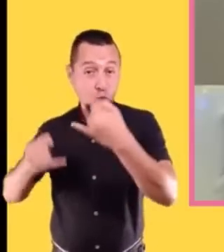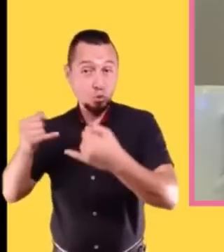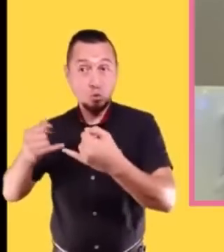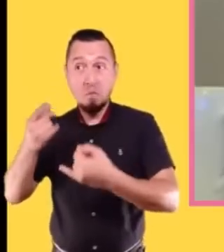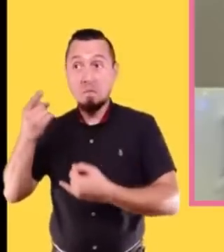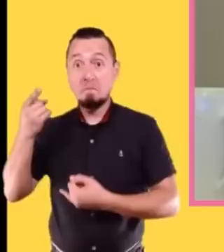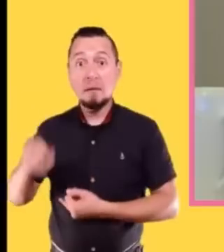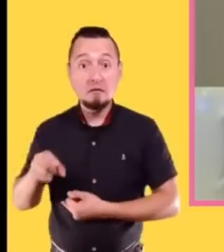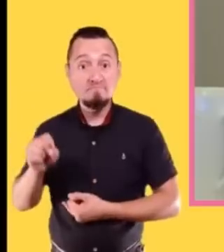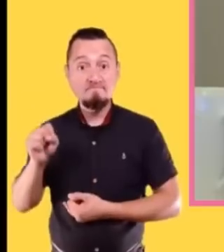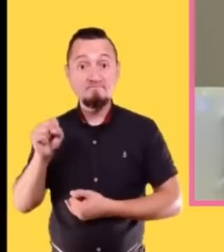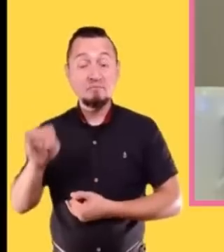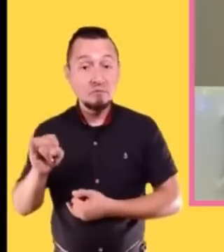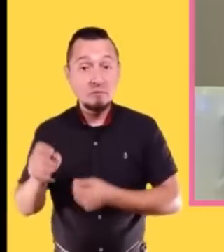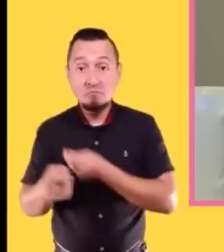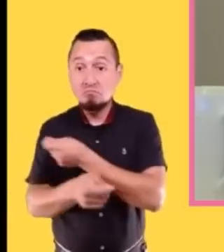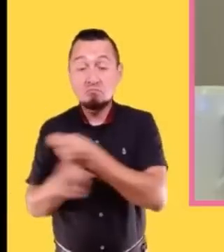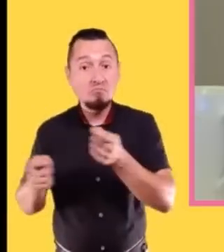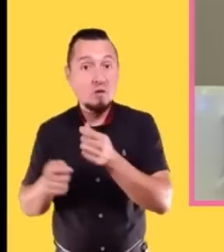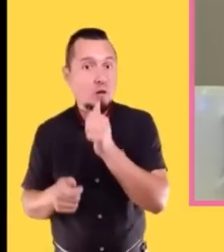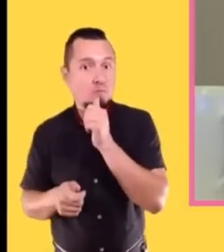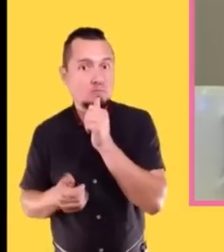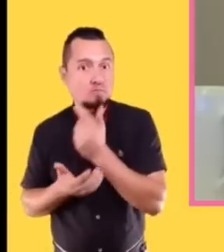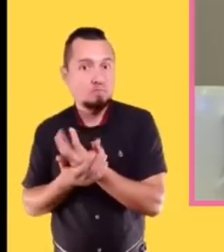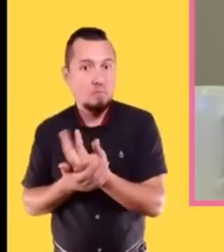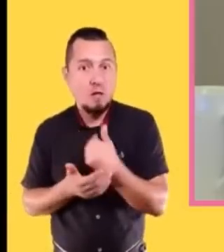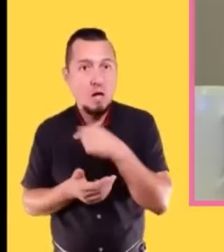no serán distribuidos en Jalisco.